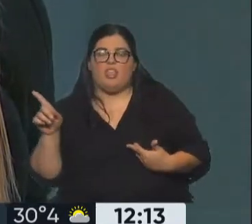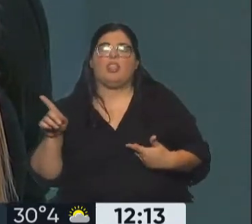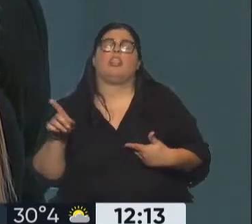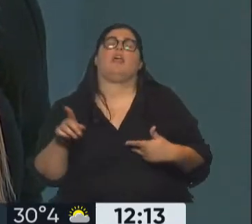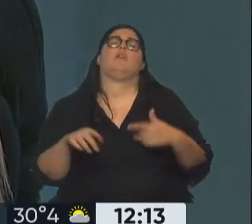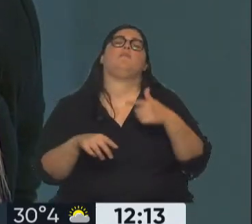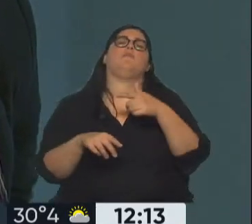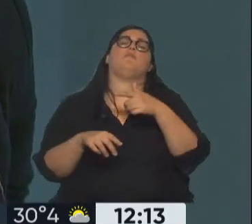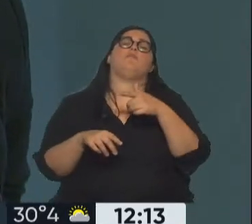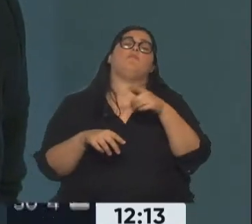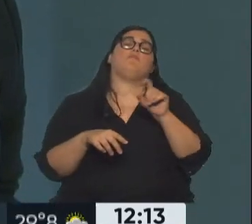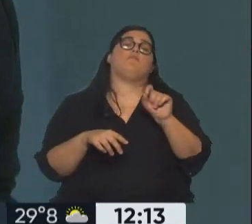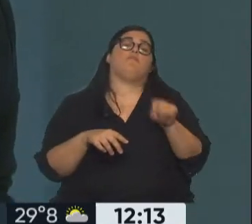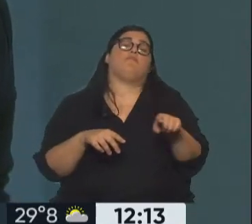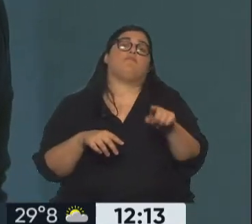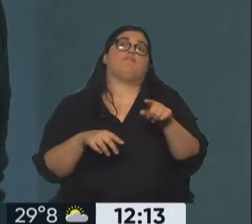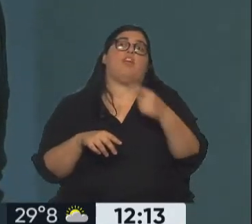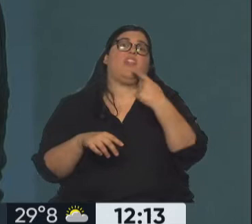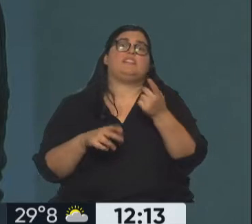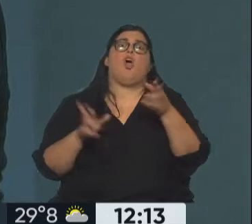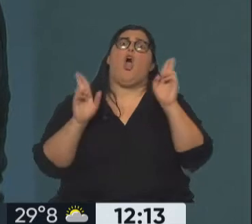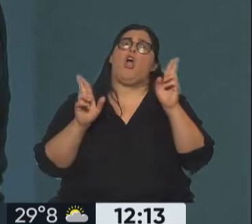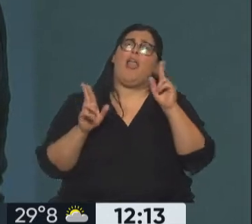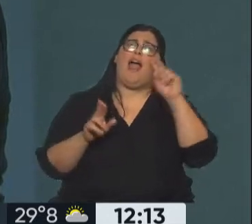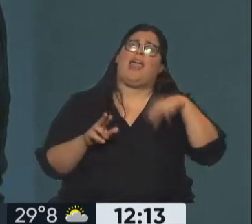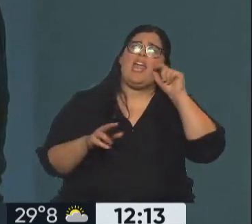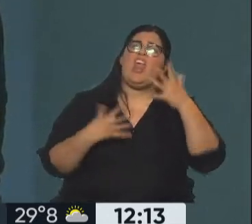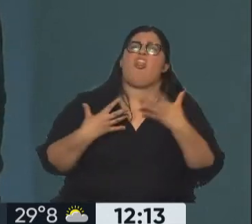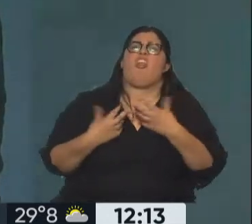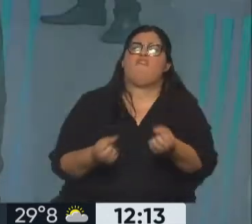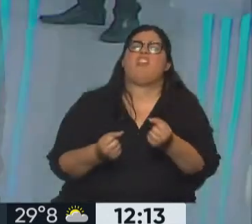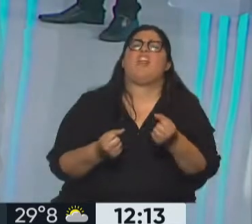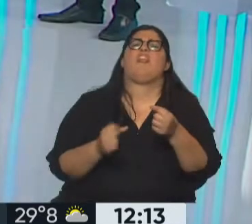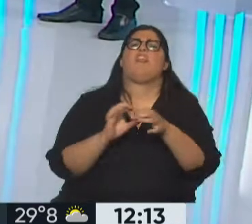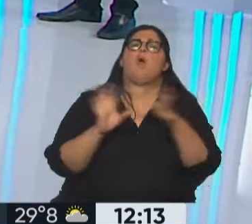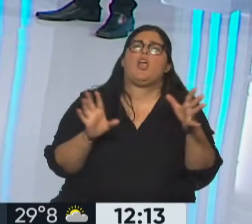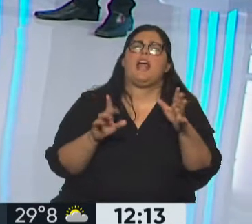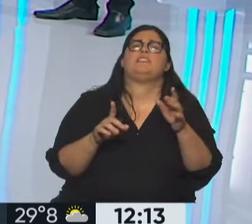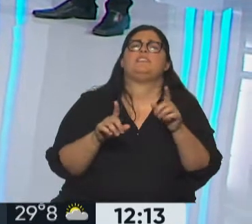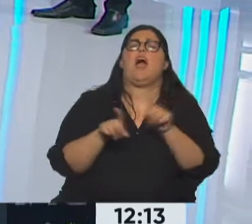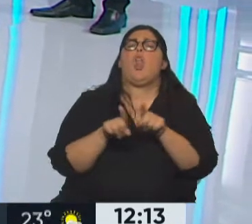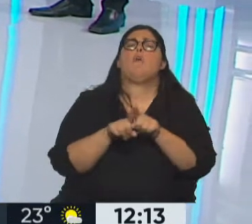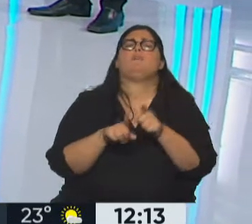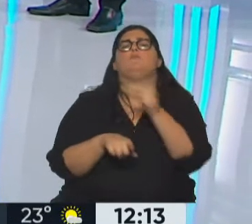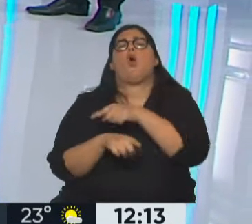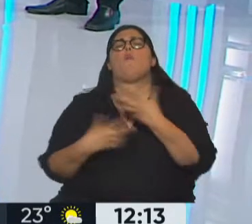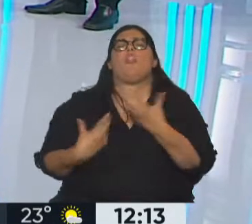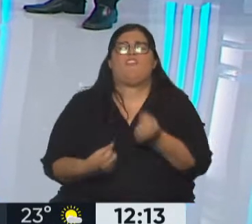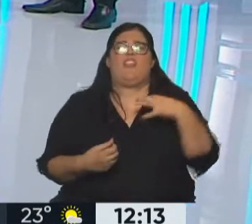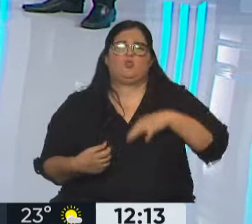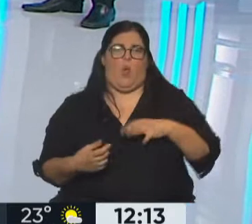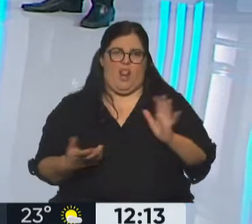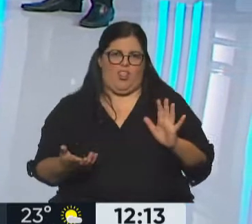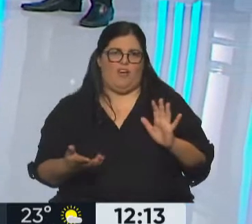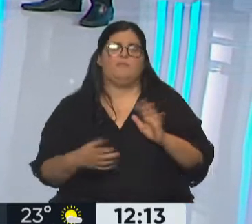unos días que, bueno, ojalá el INE defendiera la democracia con tanto énfasis como defienden sus salarios, ¿no? Y en el lado de la oposición, nucleada en esta